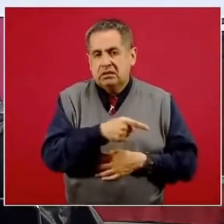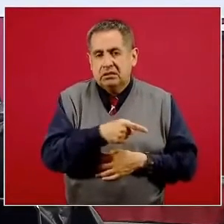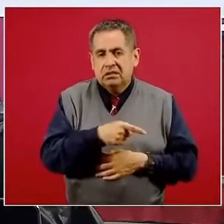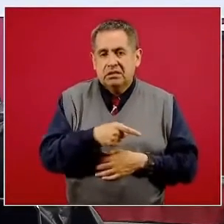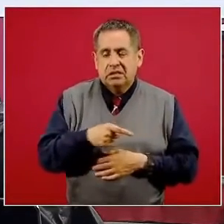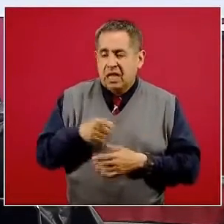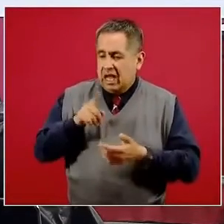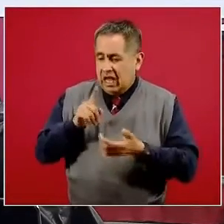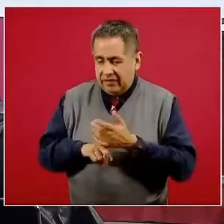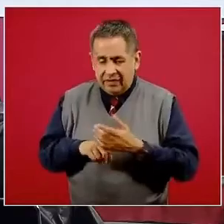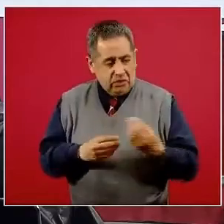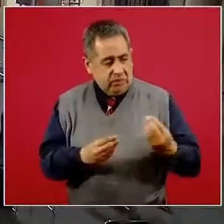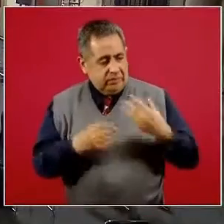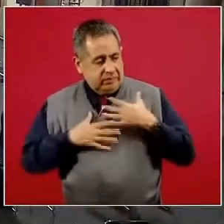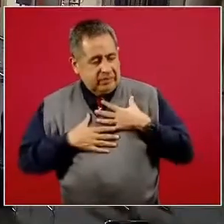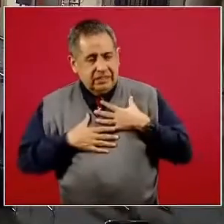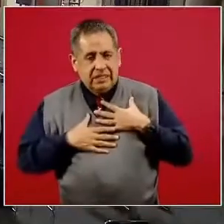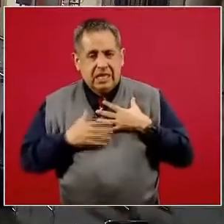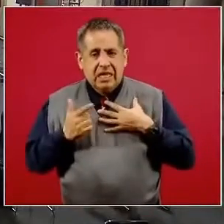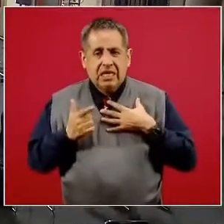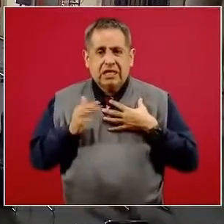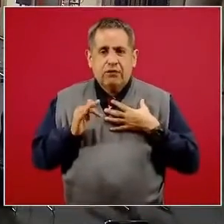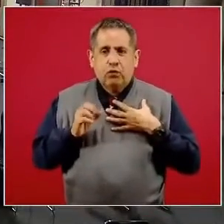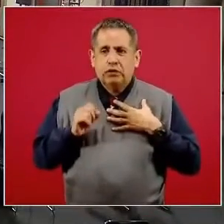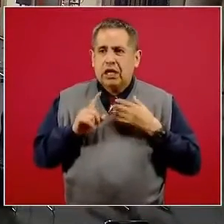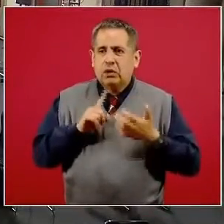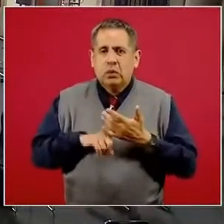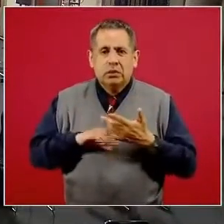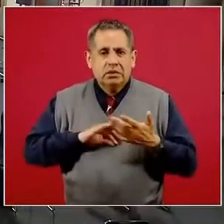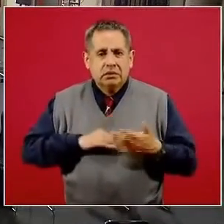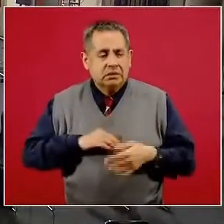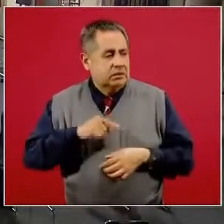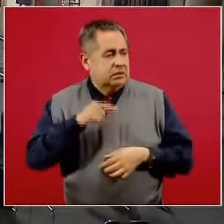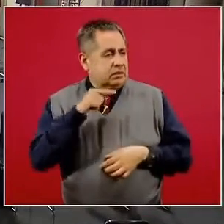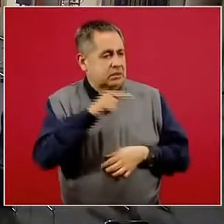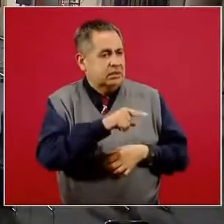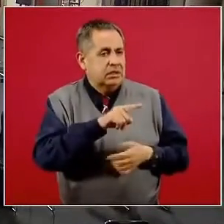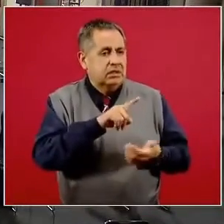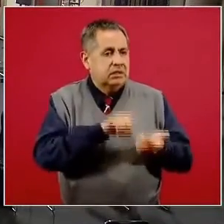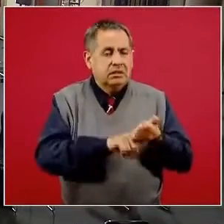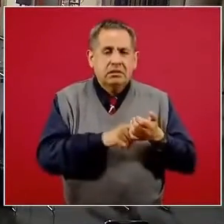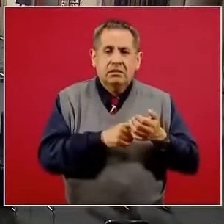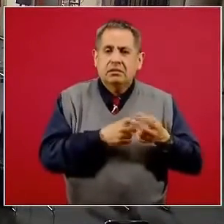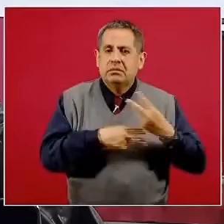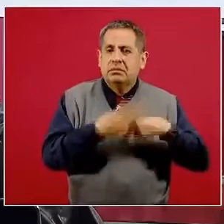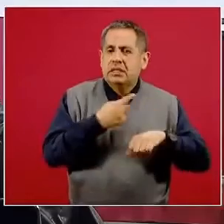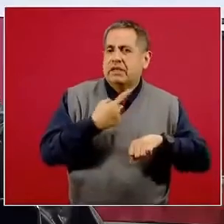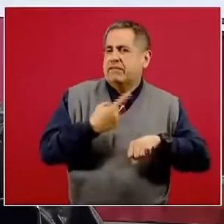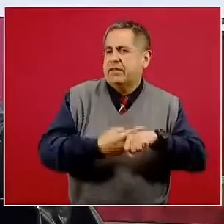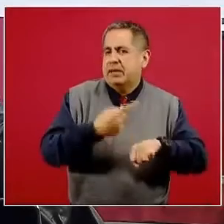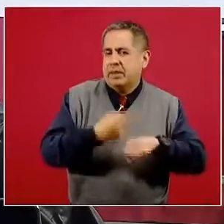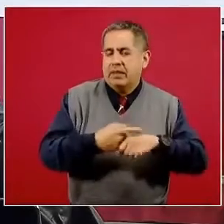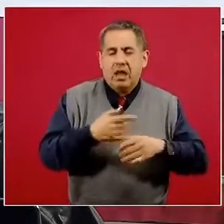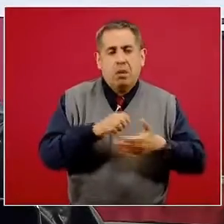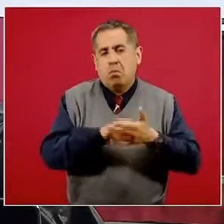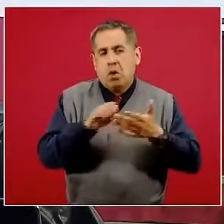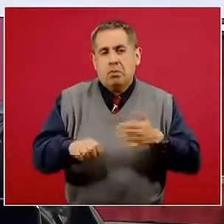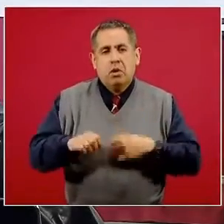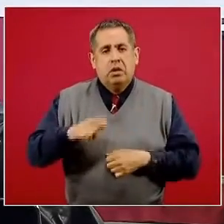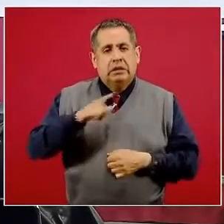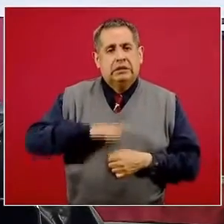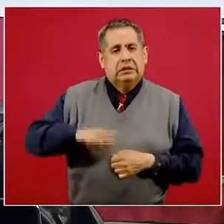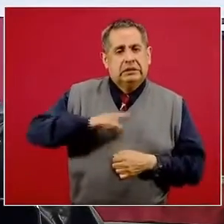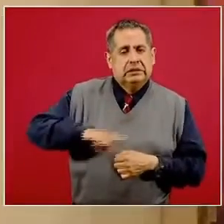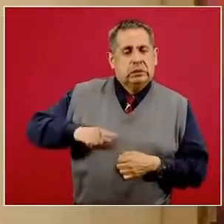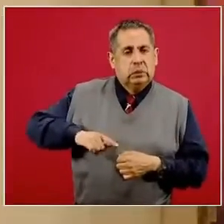la exposición y la prevalencia de este tipo de tóxicos y algunas enfermedades muy importantes como el daño renal